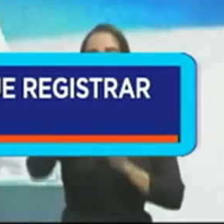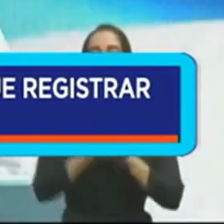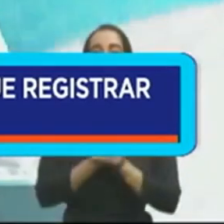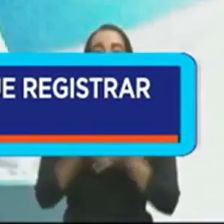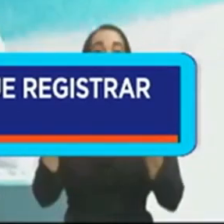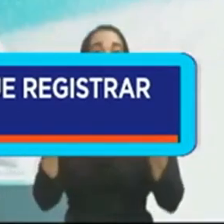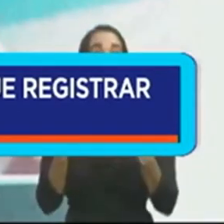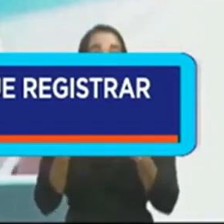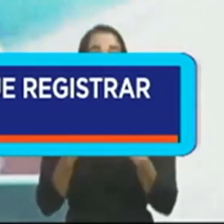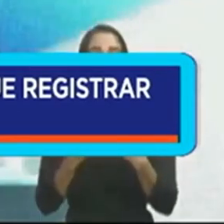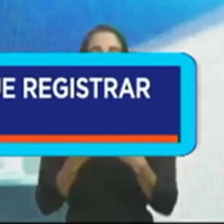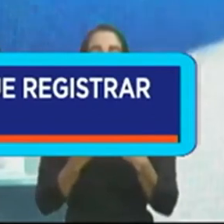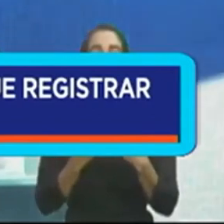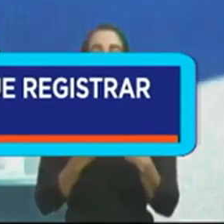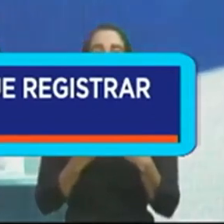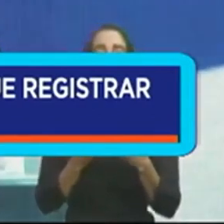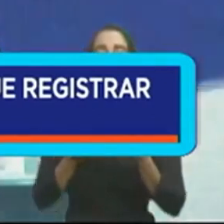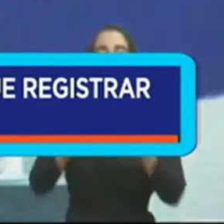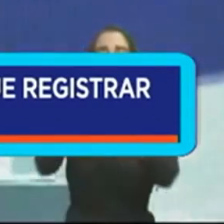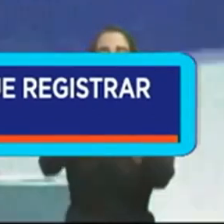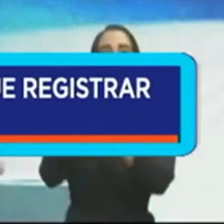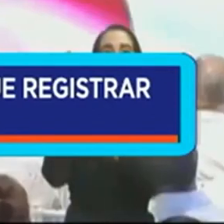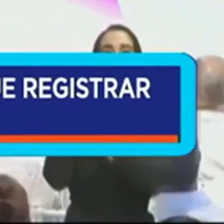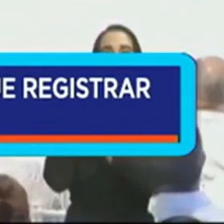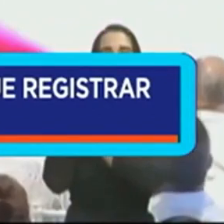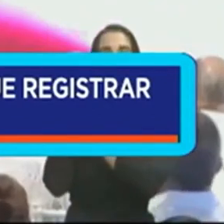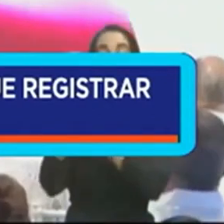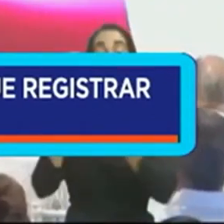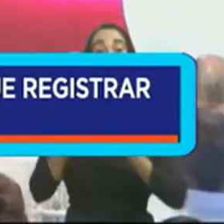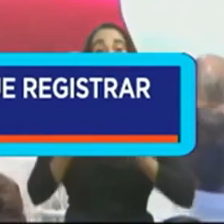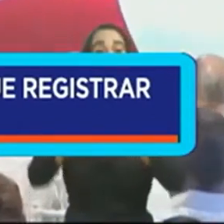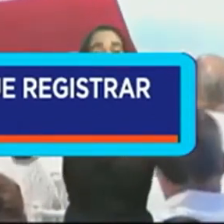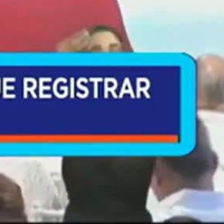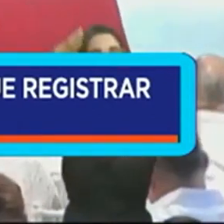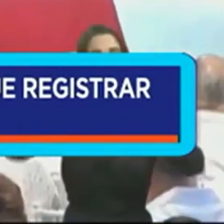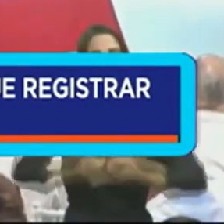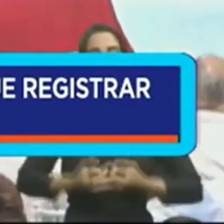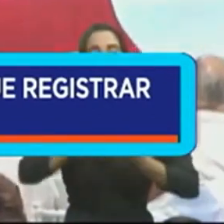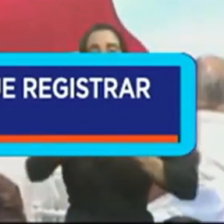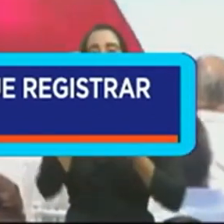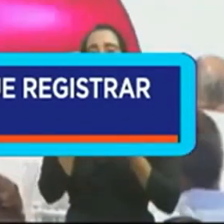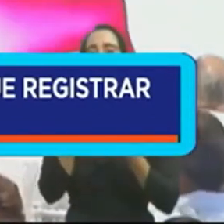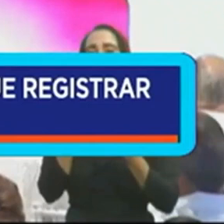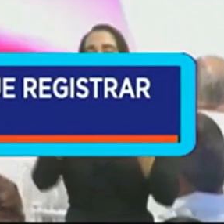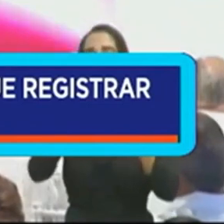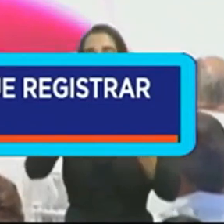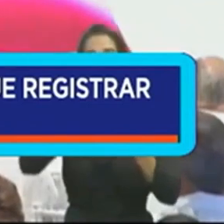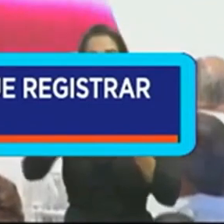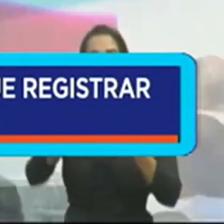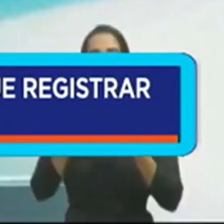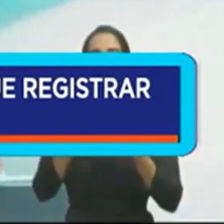Hoy damos esperanza, hoy damos dignidad a quienes tanto las merecen.